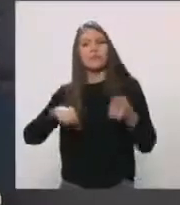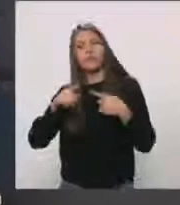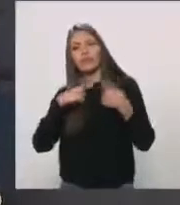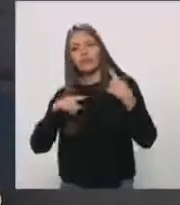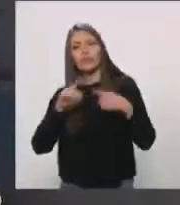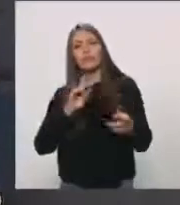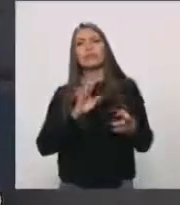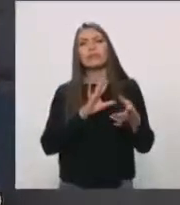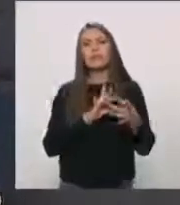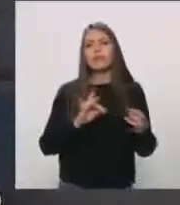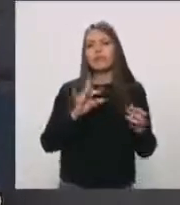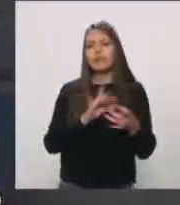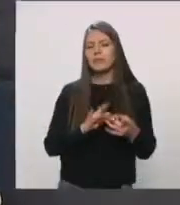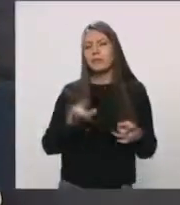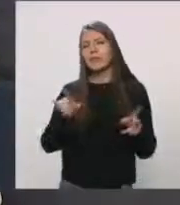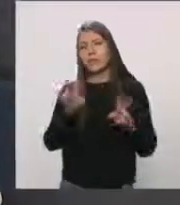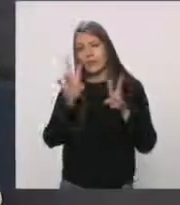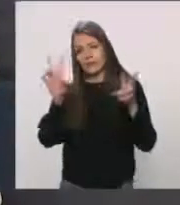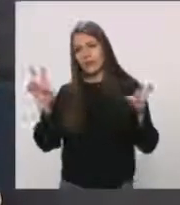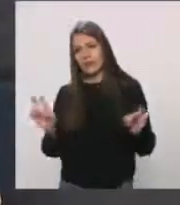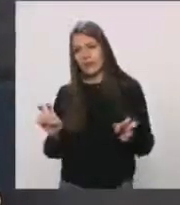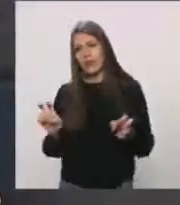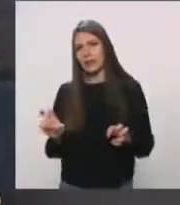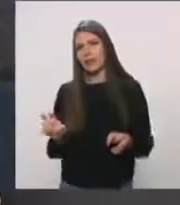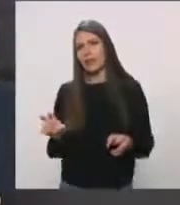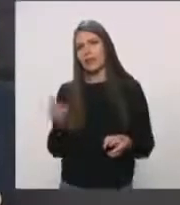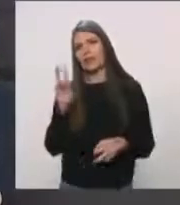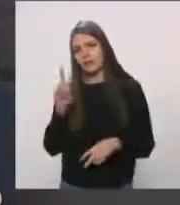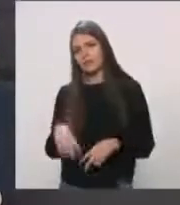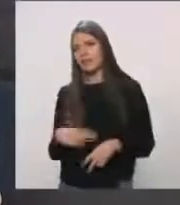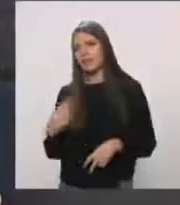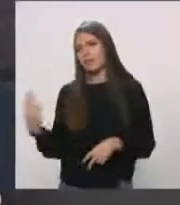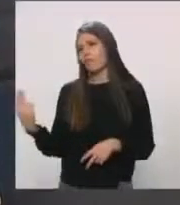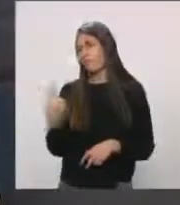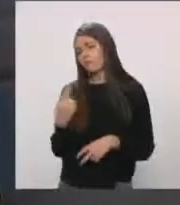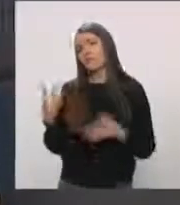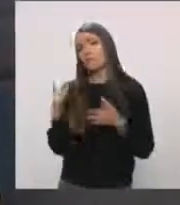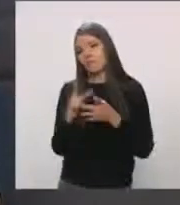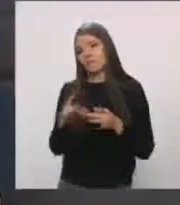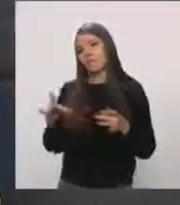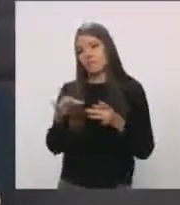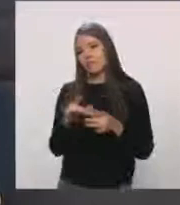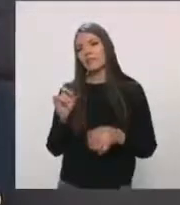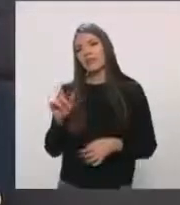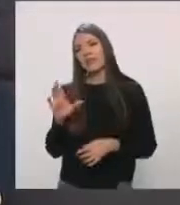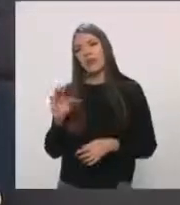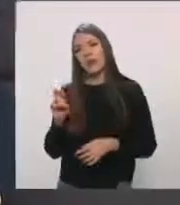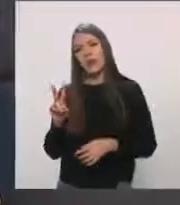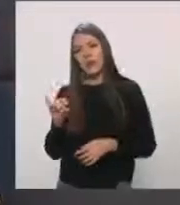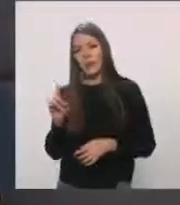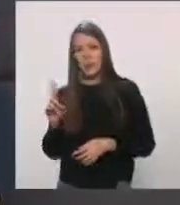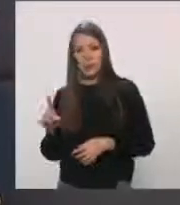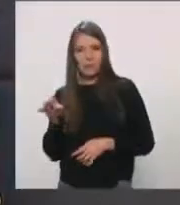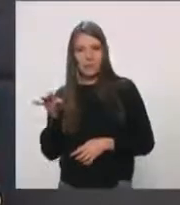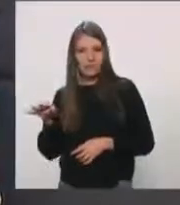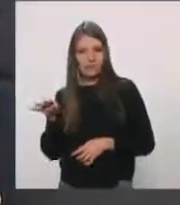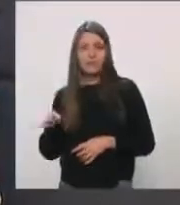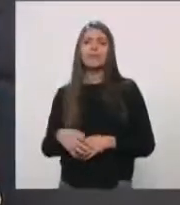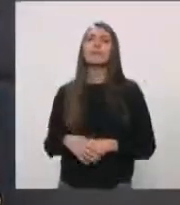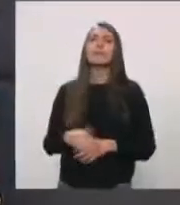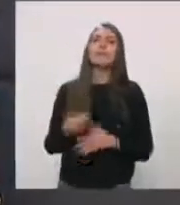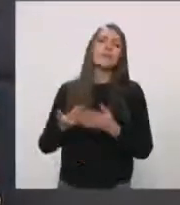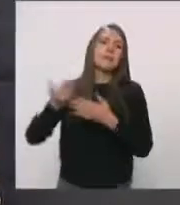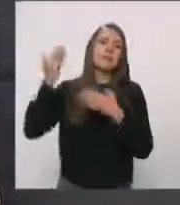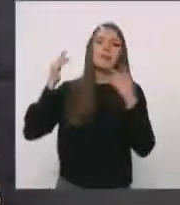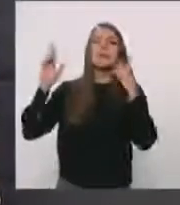este tema que es obligado, yo diría necesario hablar de él, de COVID-19. Platicamos un poco el